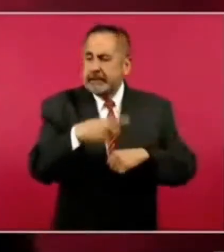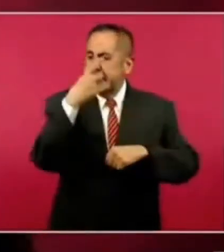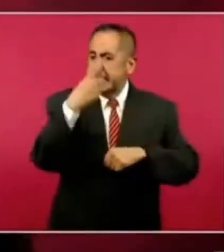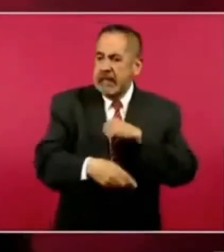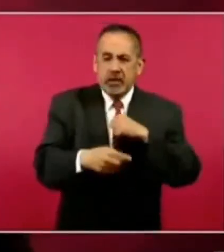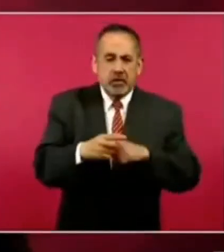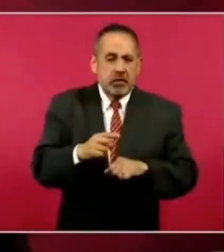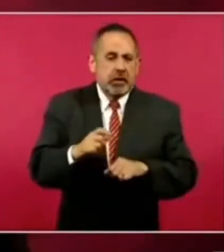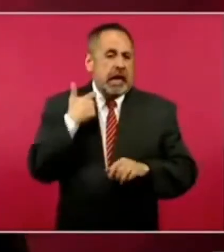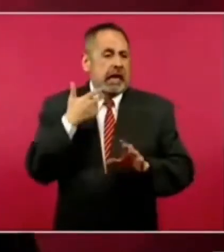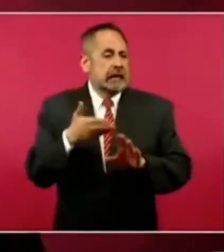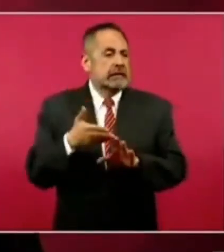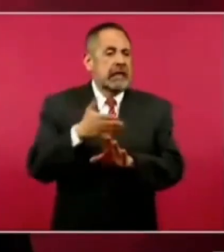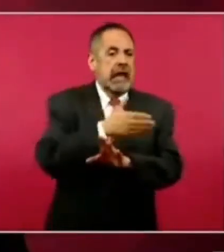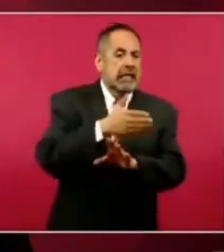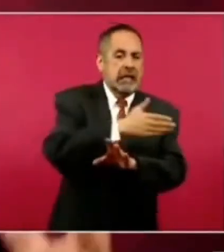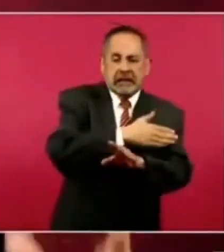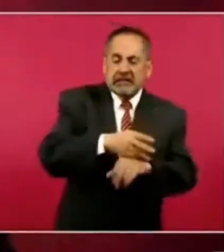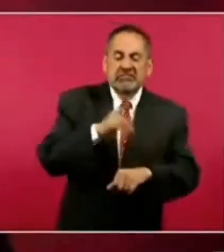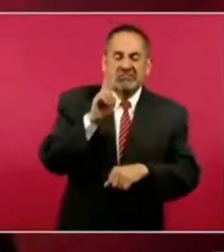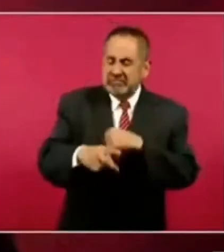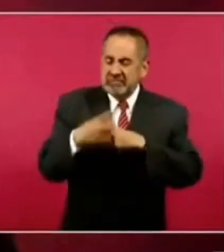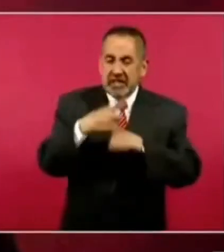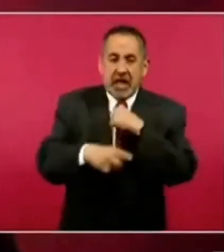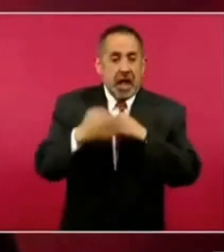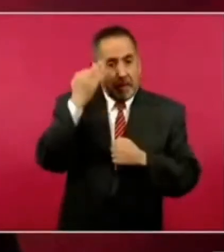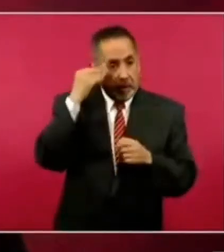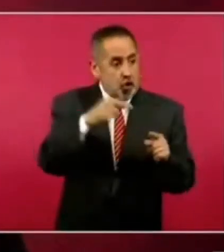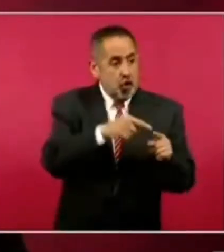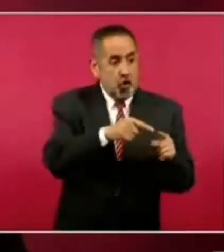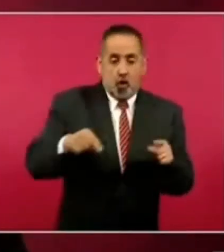ocasionaron quienes gobernaron durante el periodo